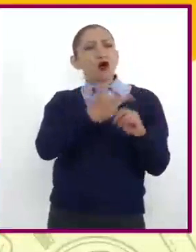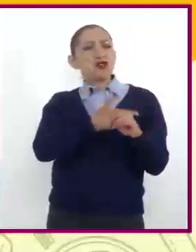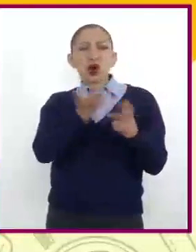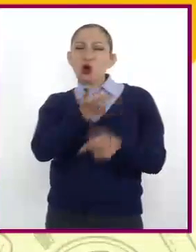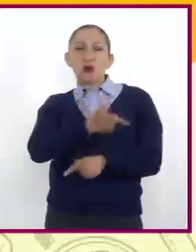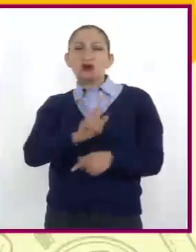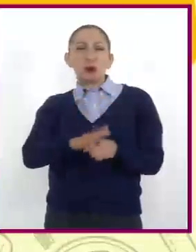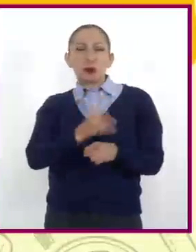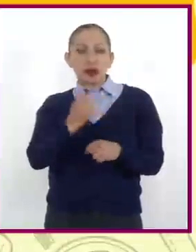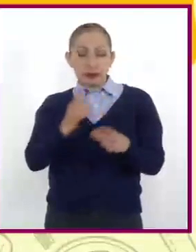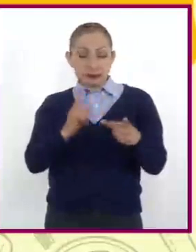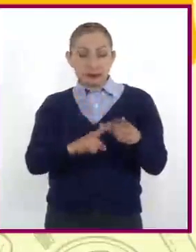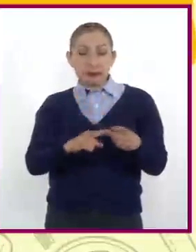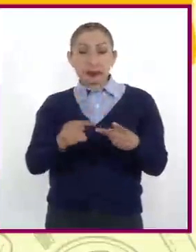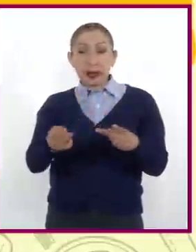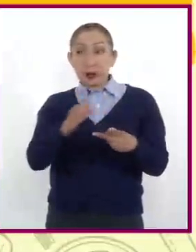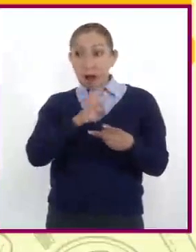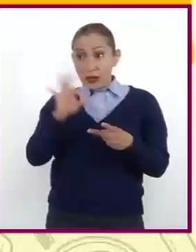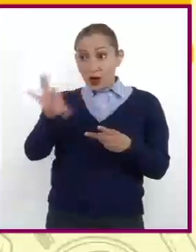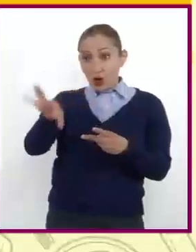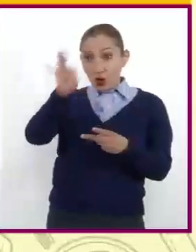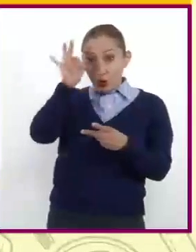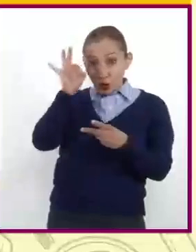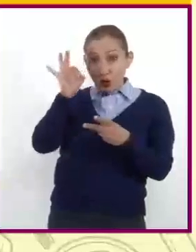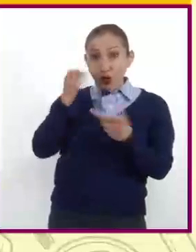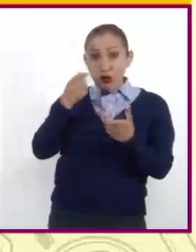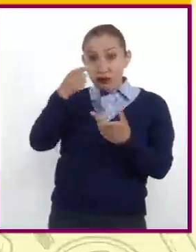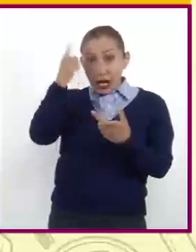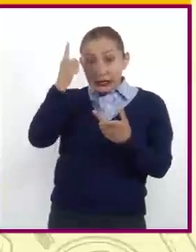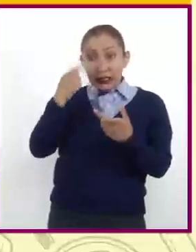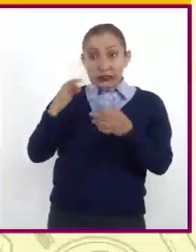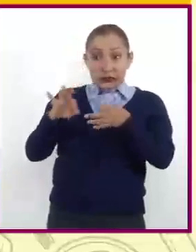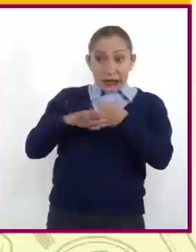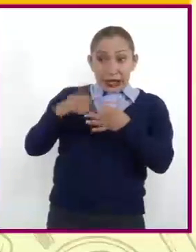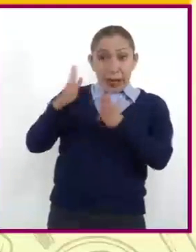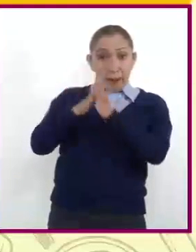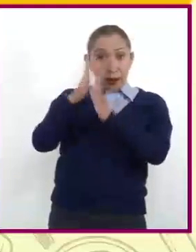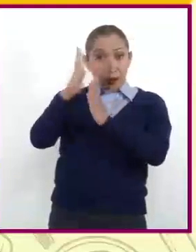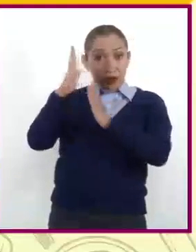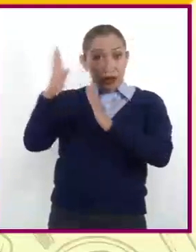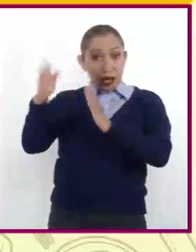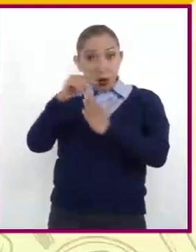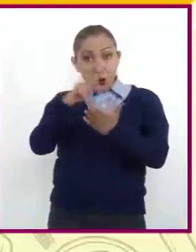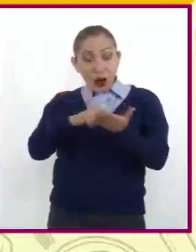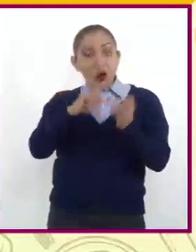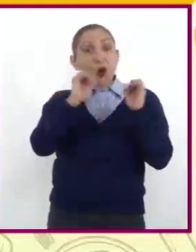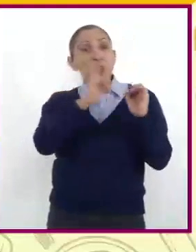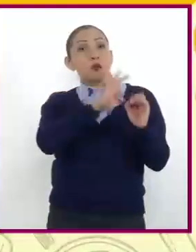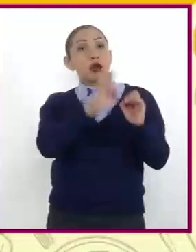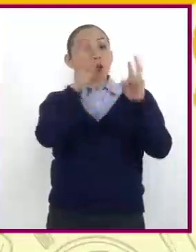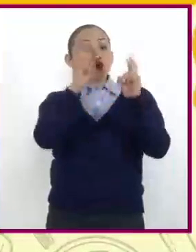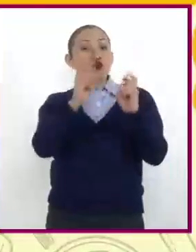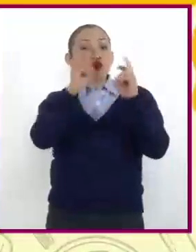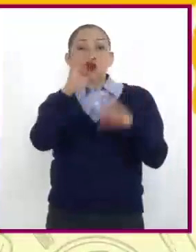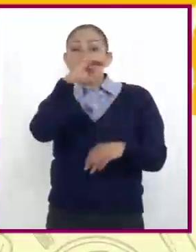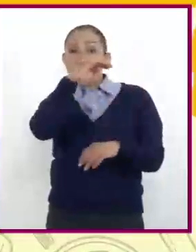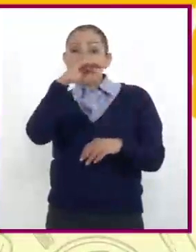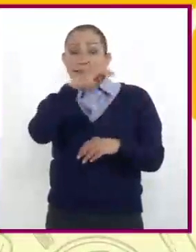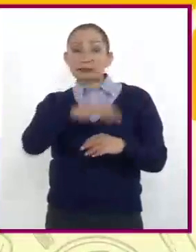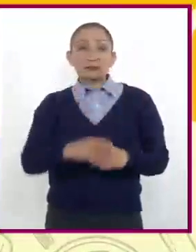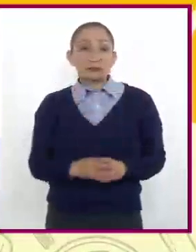desagradado. La accesibilidad a los textos, si tengo cerca alguna biblioteca o puedo descargarlos